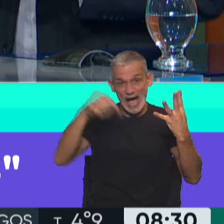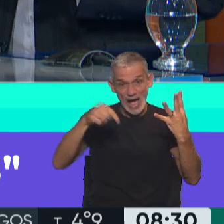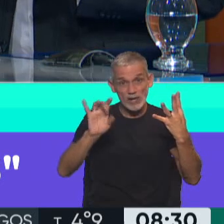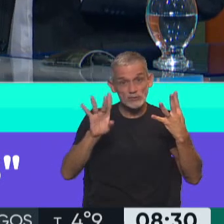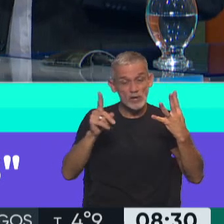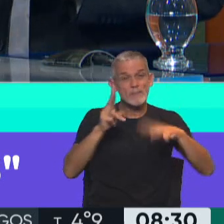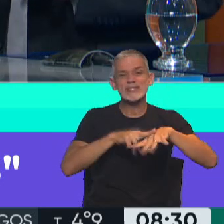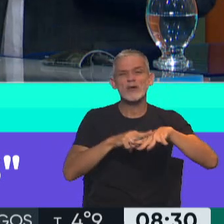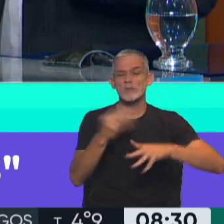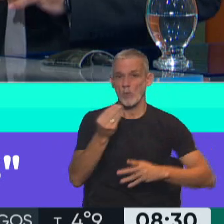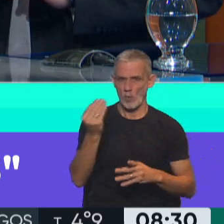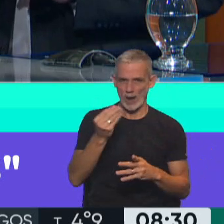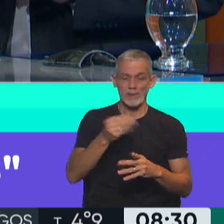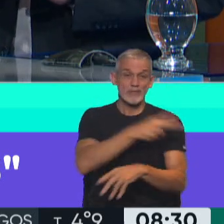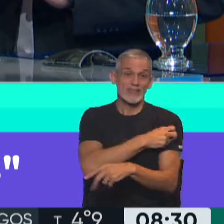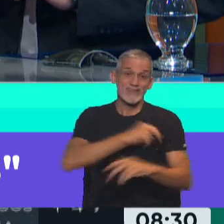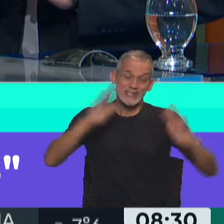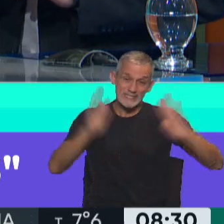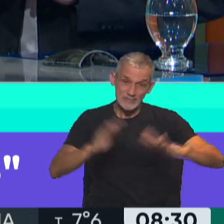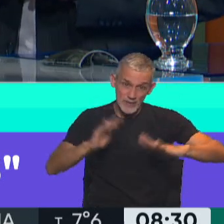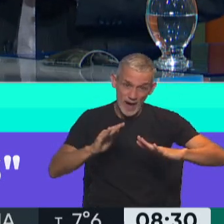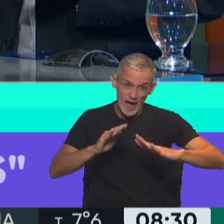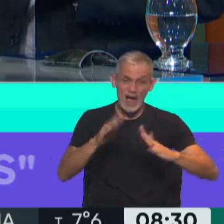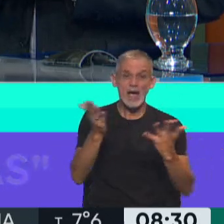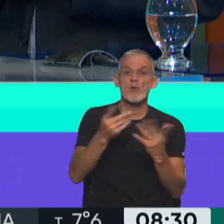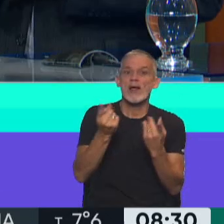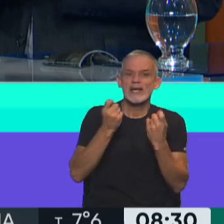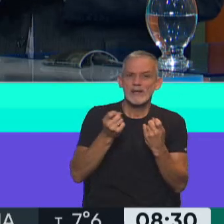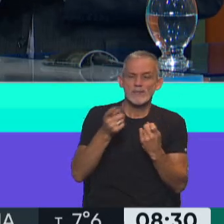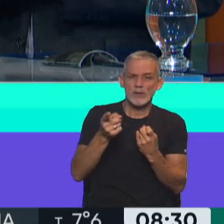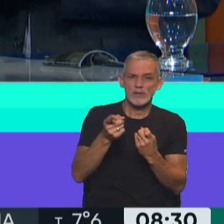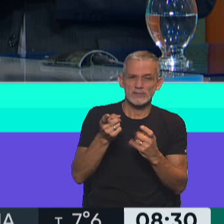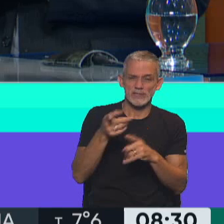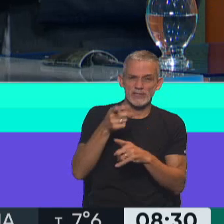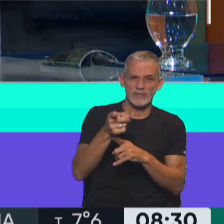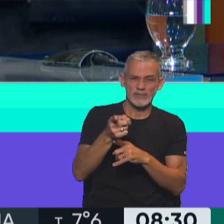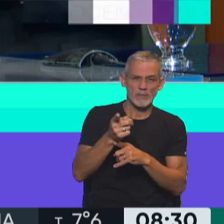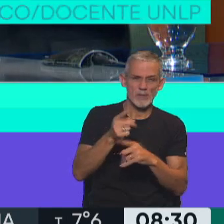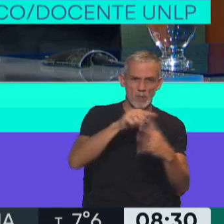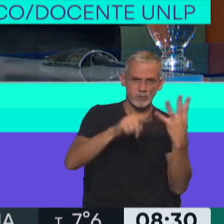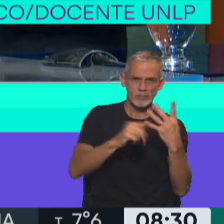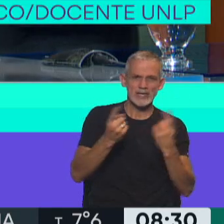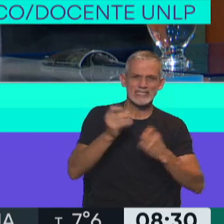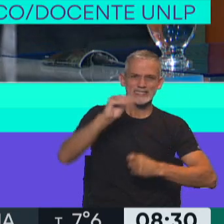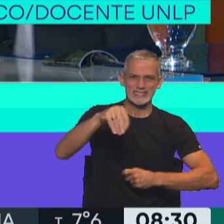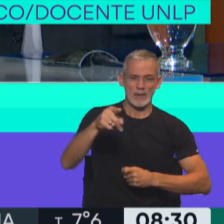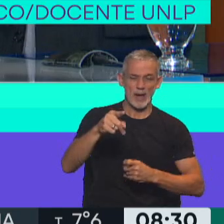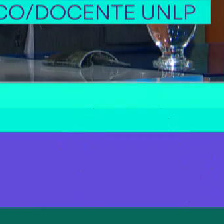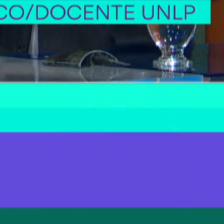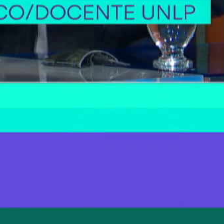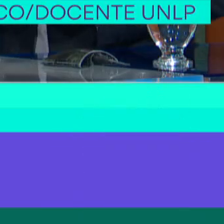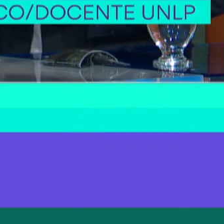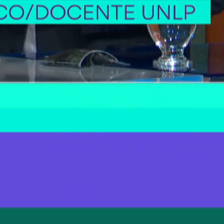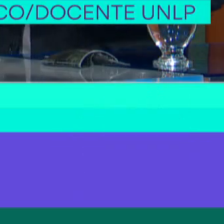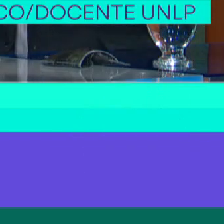está recomendado en inmunodeprimidos, porque necesitaron 3 dosis para completar el esquema, Sinopharm mayores de